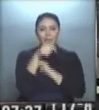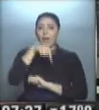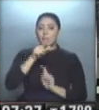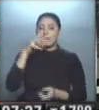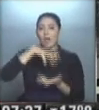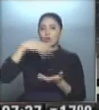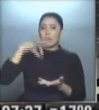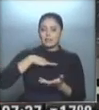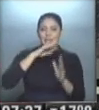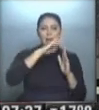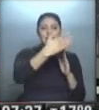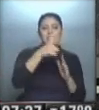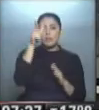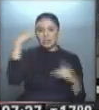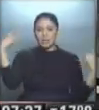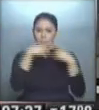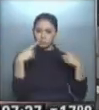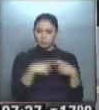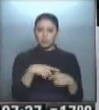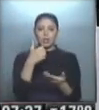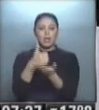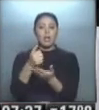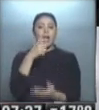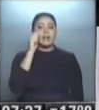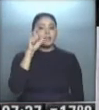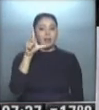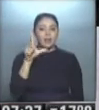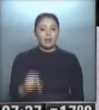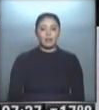incidentes entre vecinos y la policía. Ariel Lima, te escuchamos.